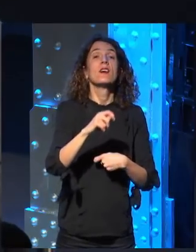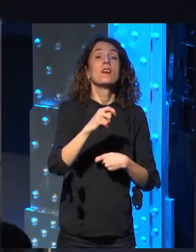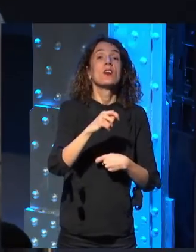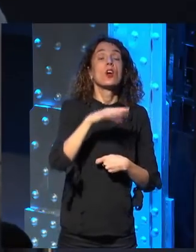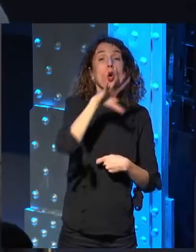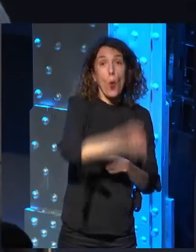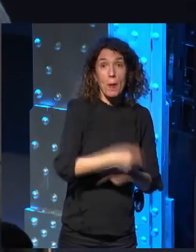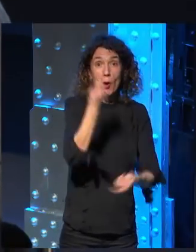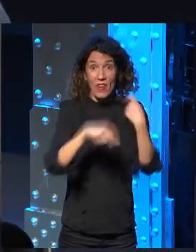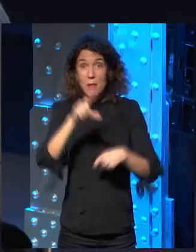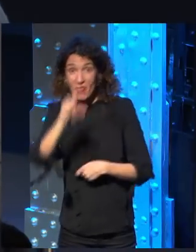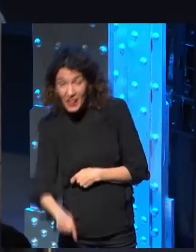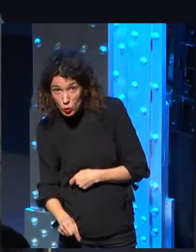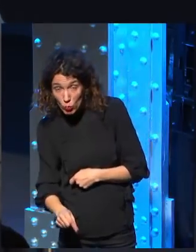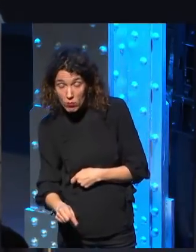lo que te costaba,